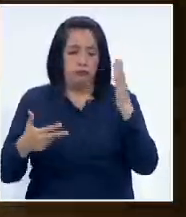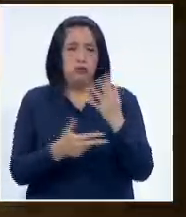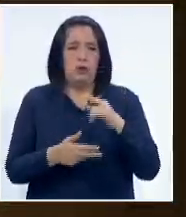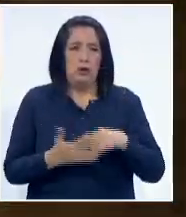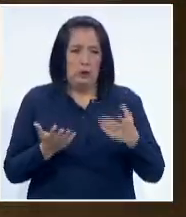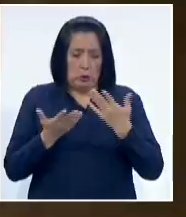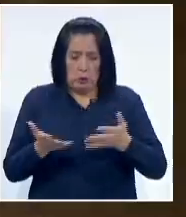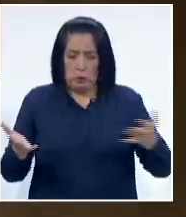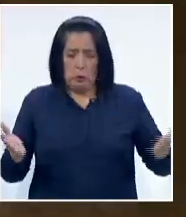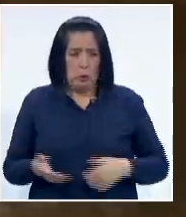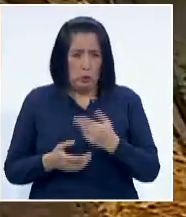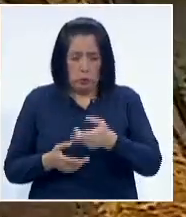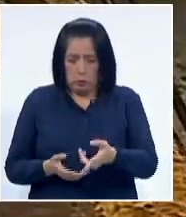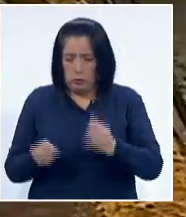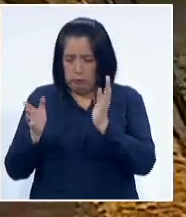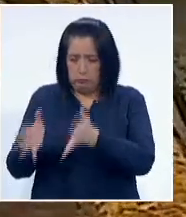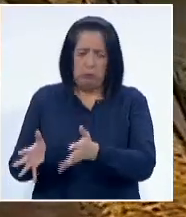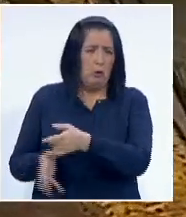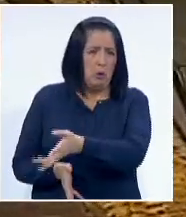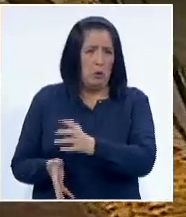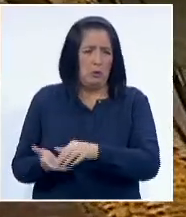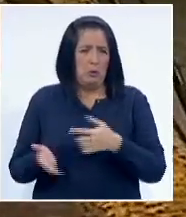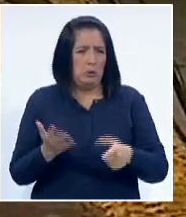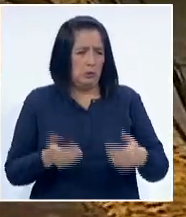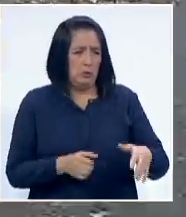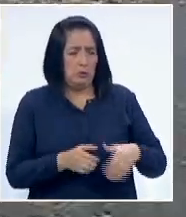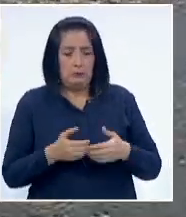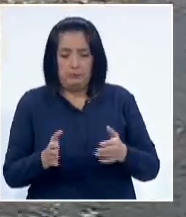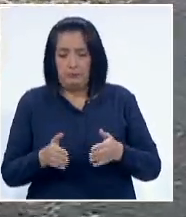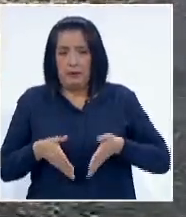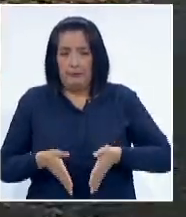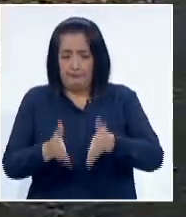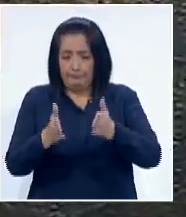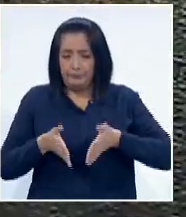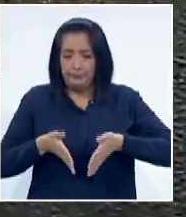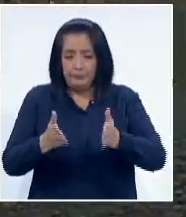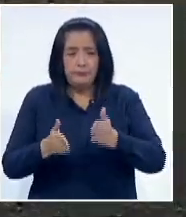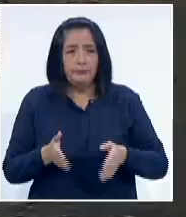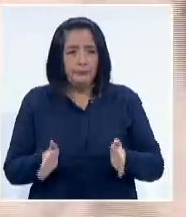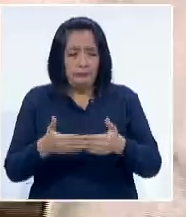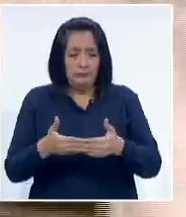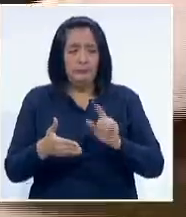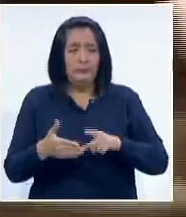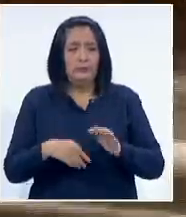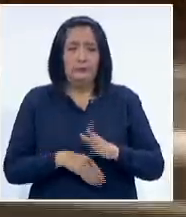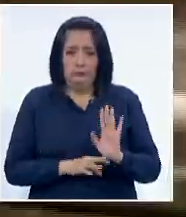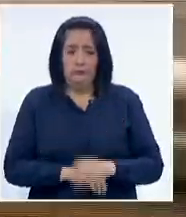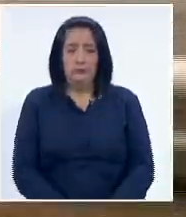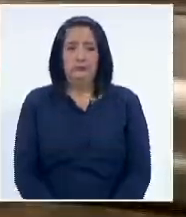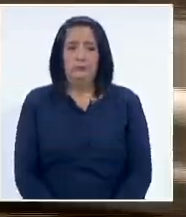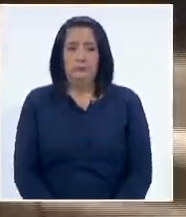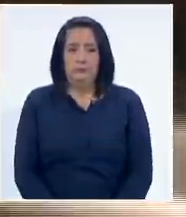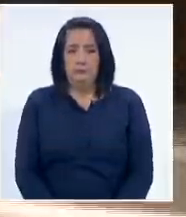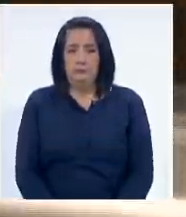de trabajo quedaron a un costado de la vía, donde el tránsito fue restringido de sur a norte por unas horas.